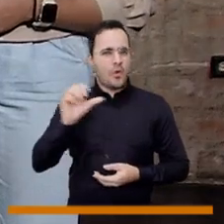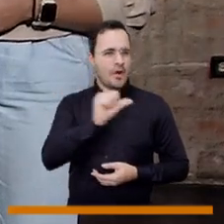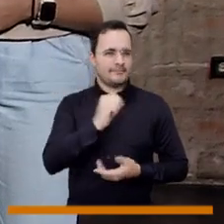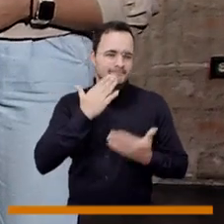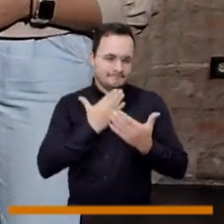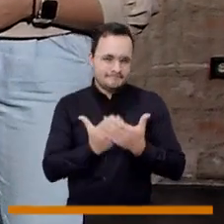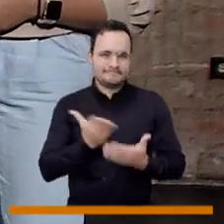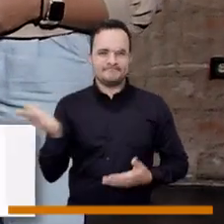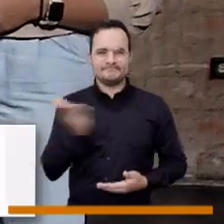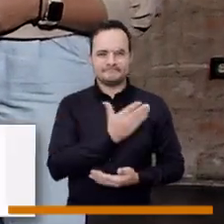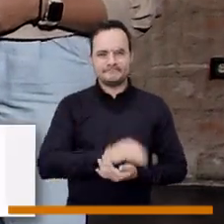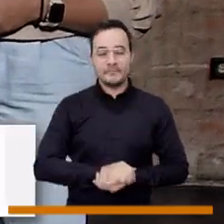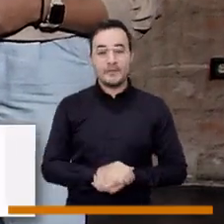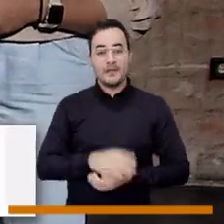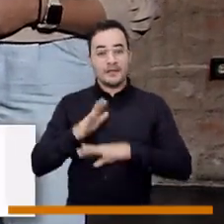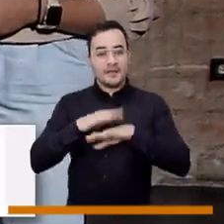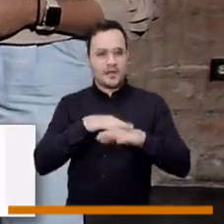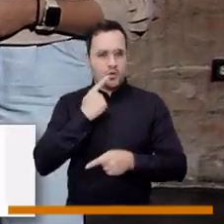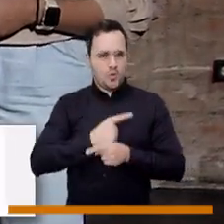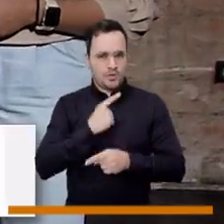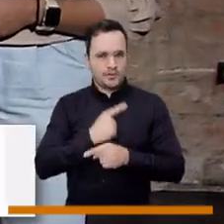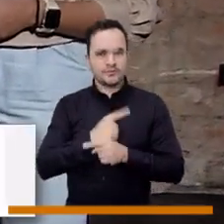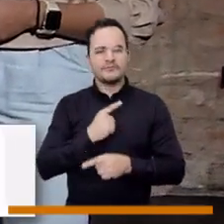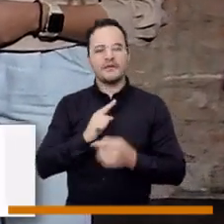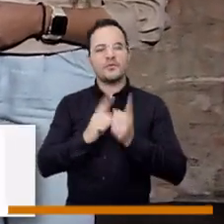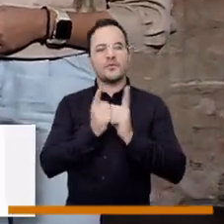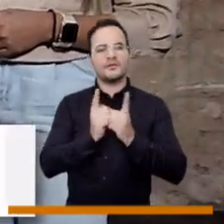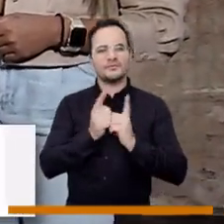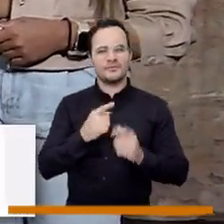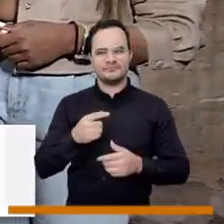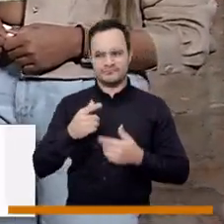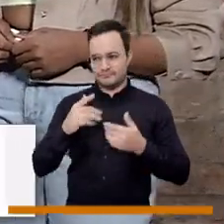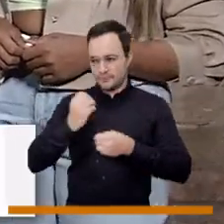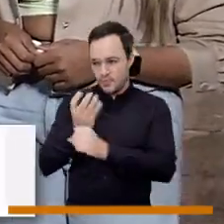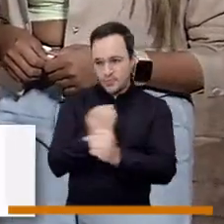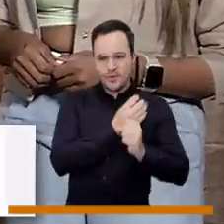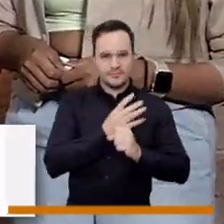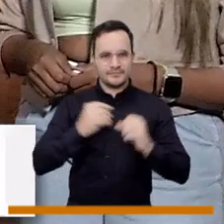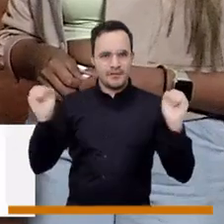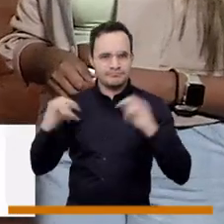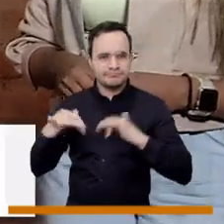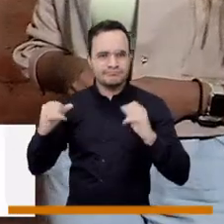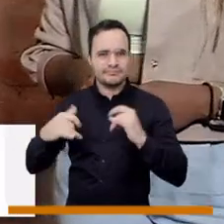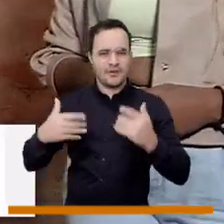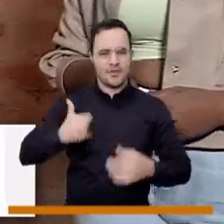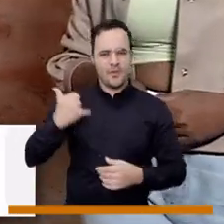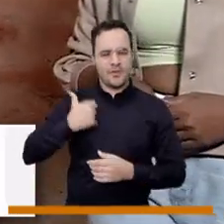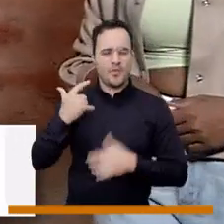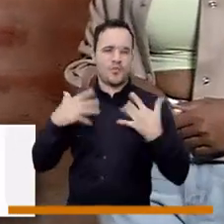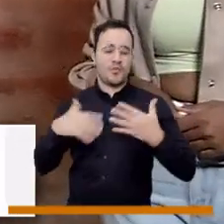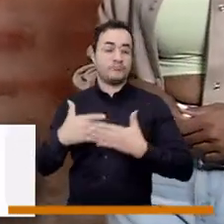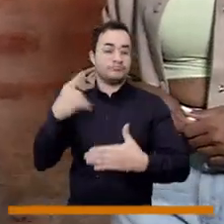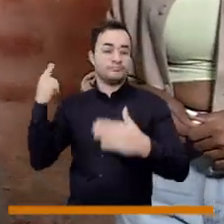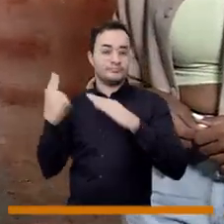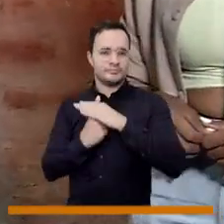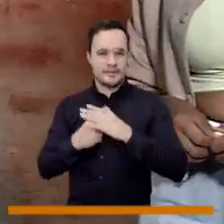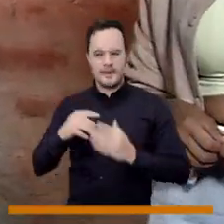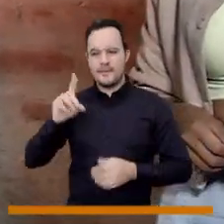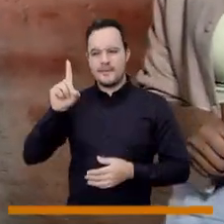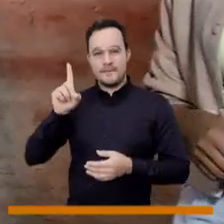también. Como dices, el Encuentro Nacional Comunitario de Teatro Joven es un proceso que surgió en el año